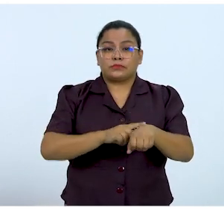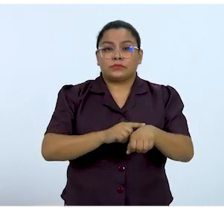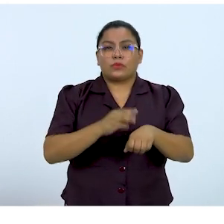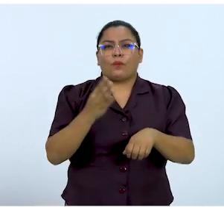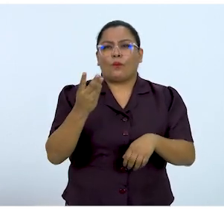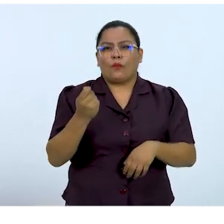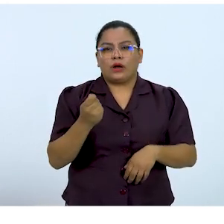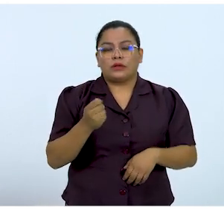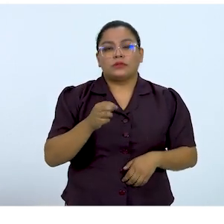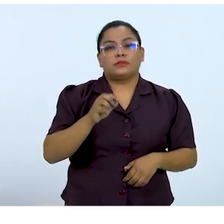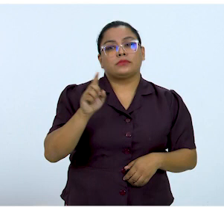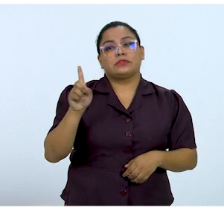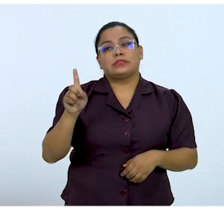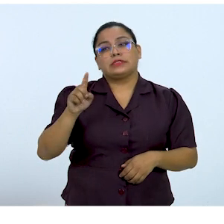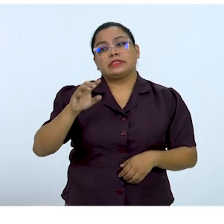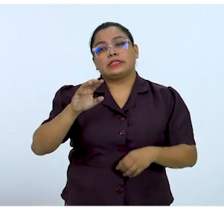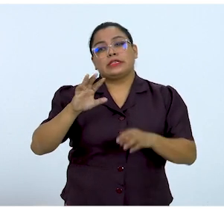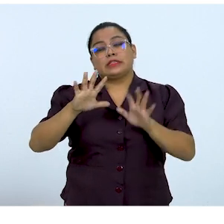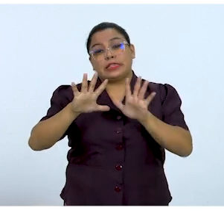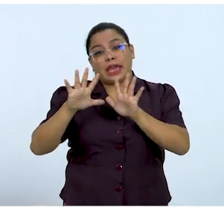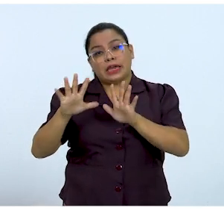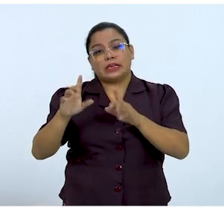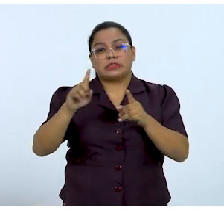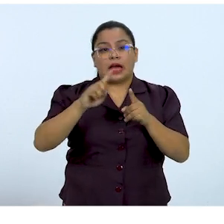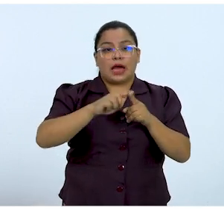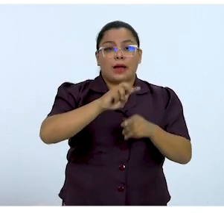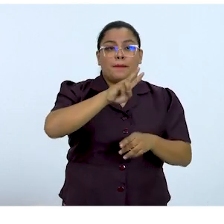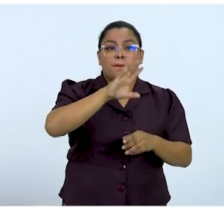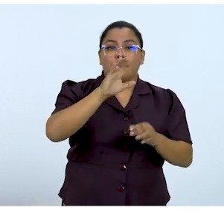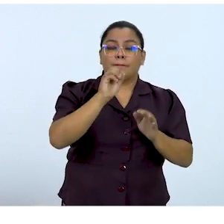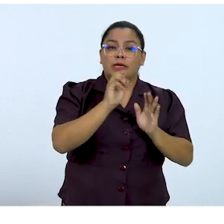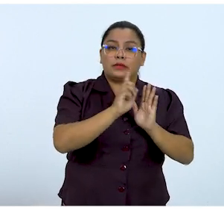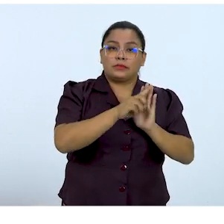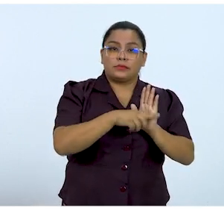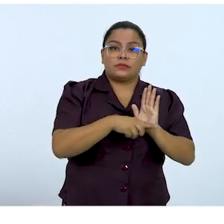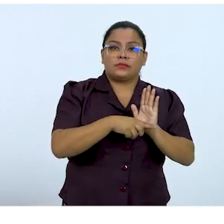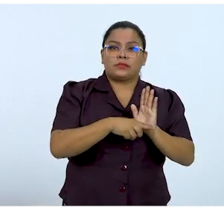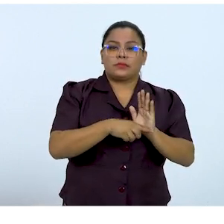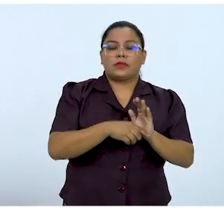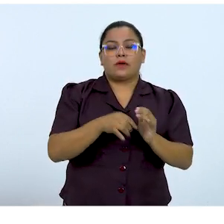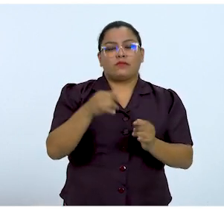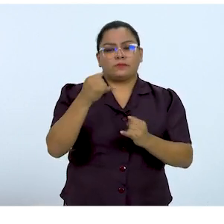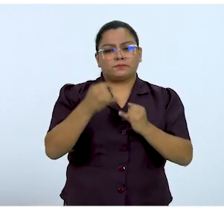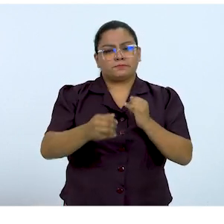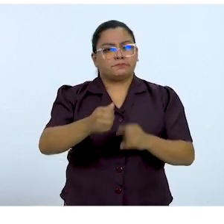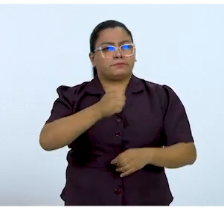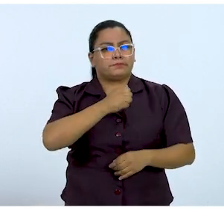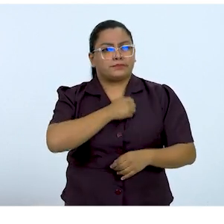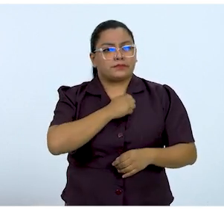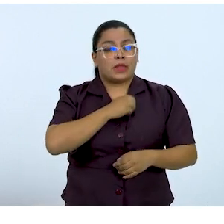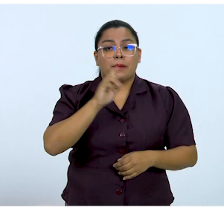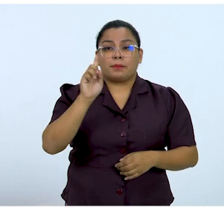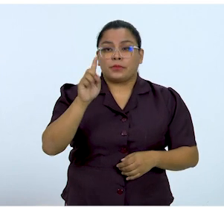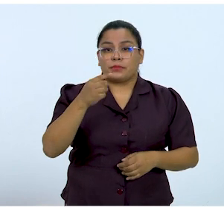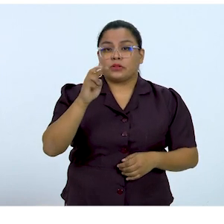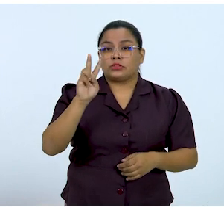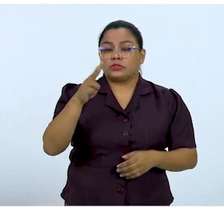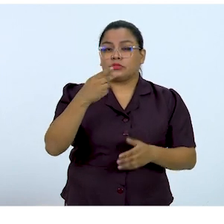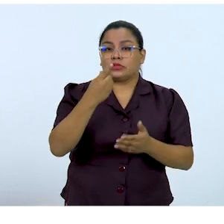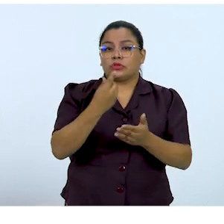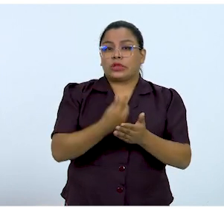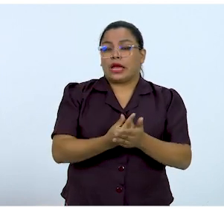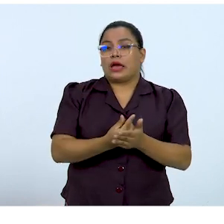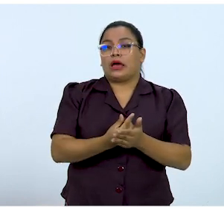de 10 a 20 minutos. Finalmente pasamos a la sección de tareas. En el caso de primer y